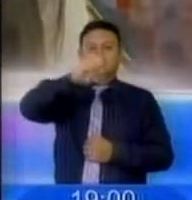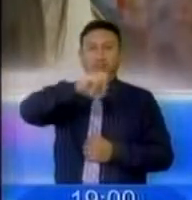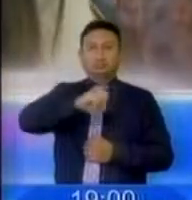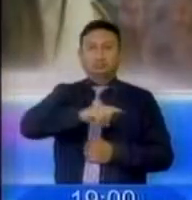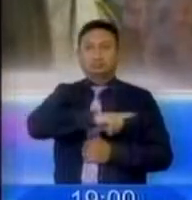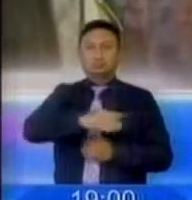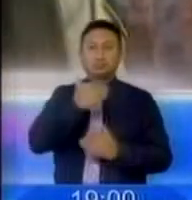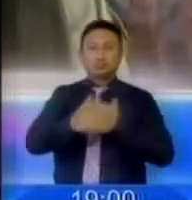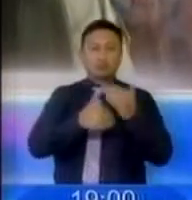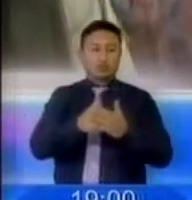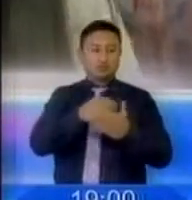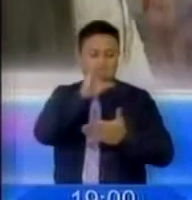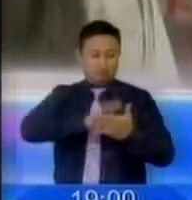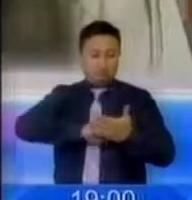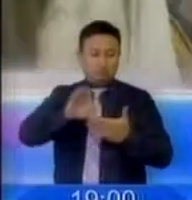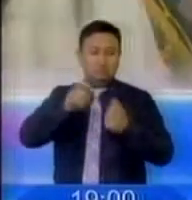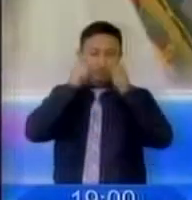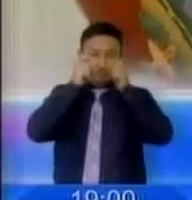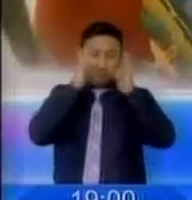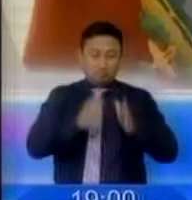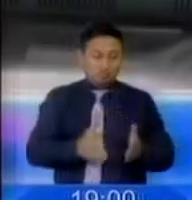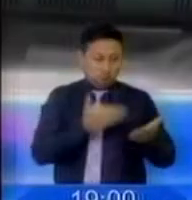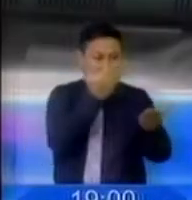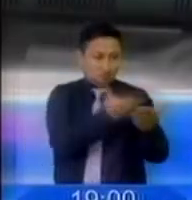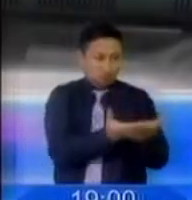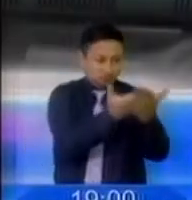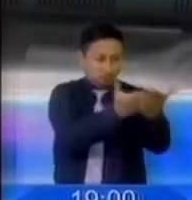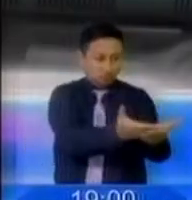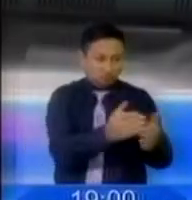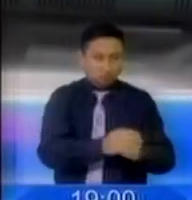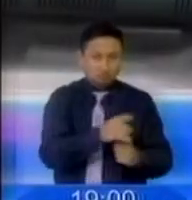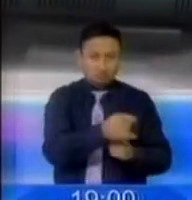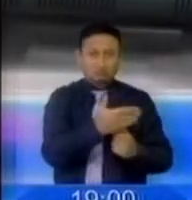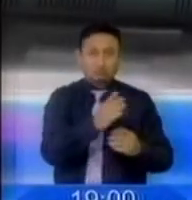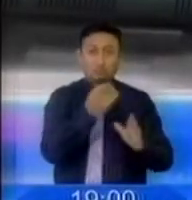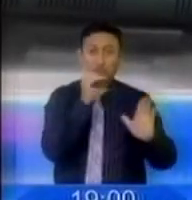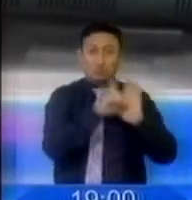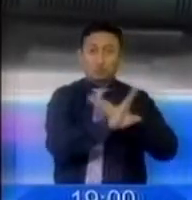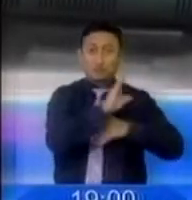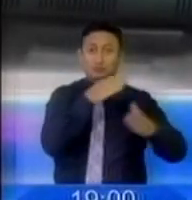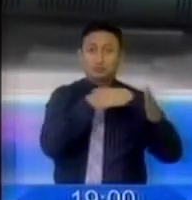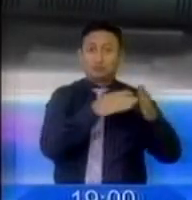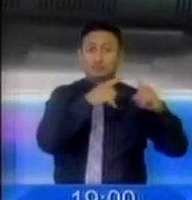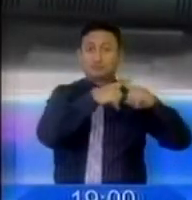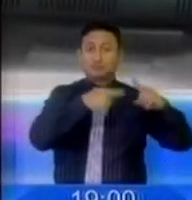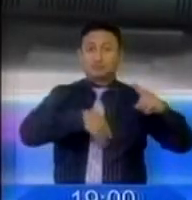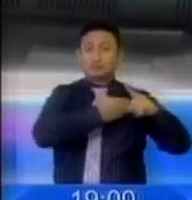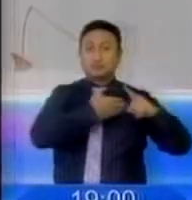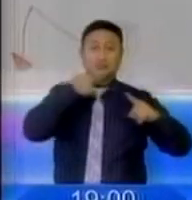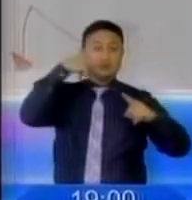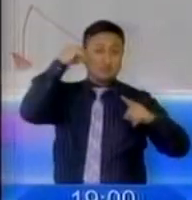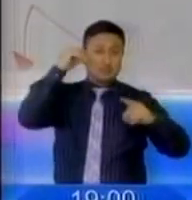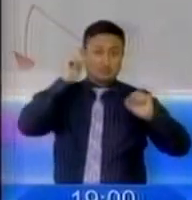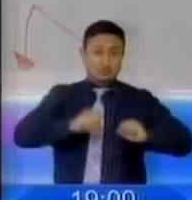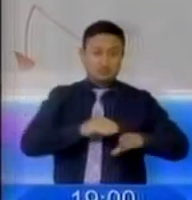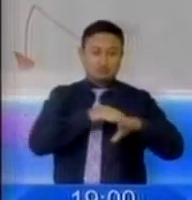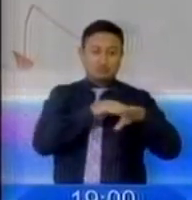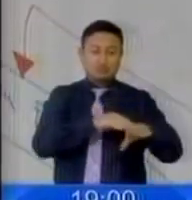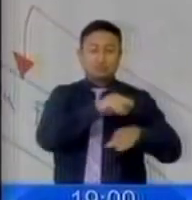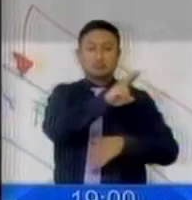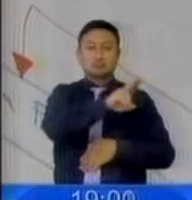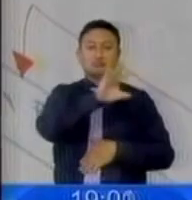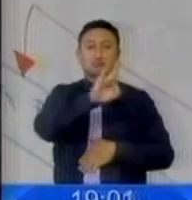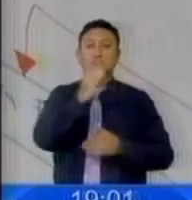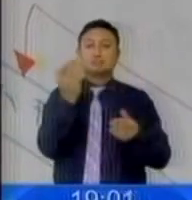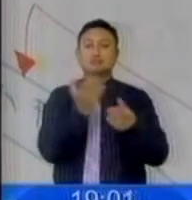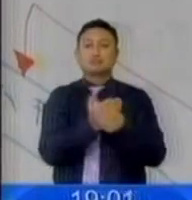del proceso y dio paso a la Fiscalía General del Estado para que sustente la acusación en contra de Rafael Correa, presentando 28 elementos